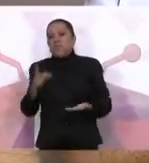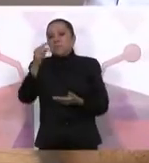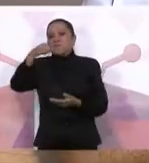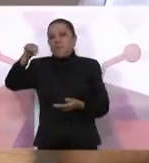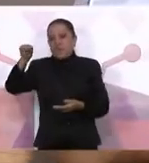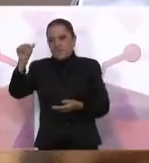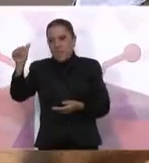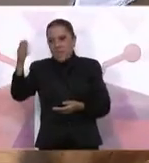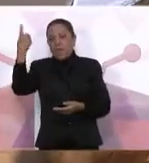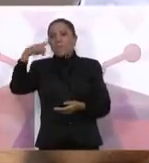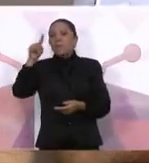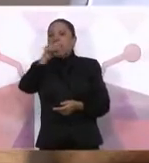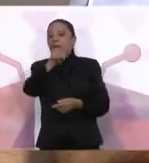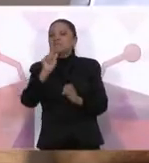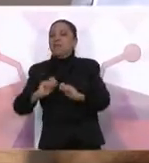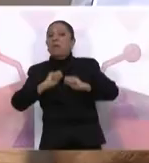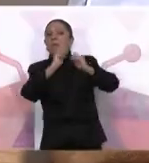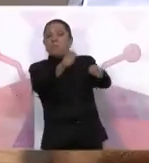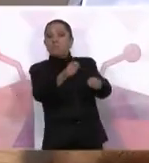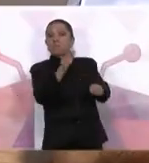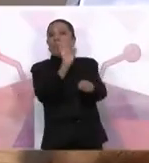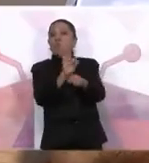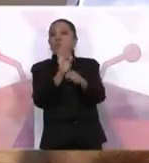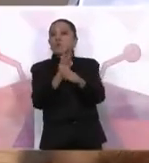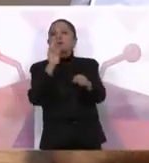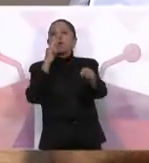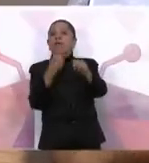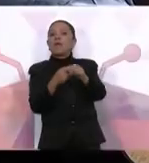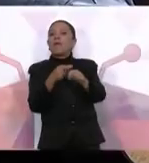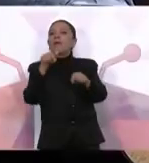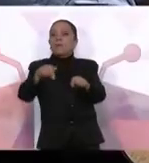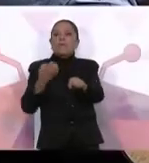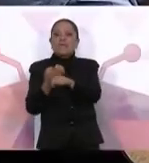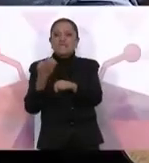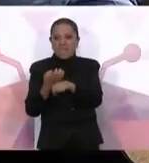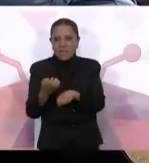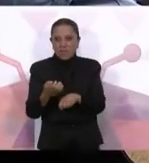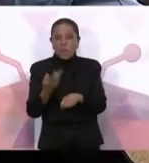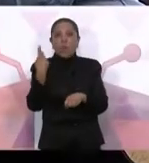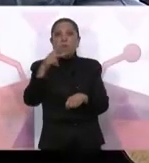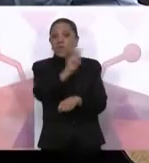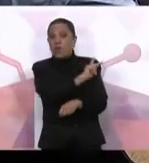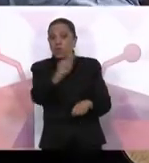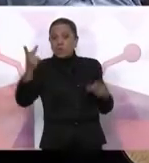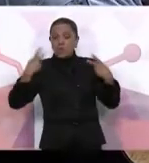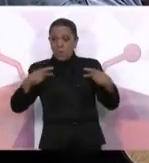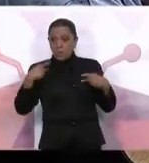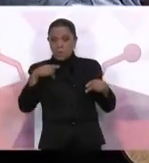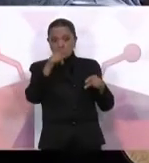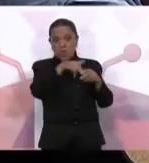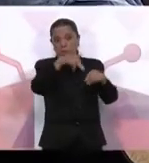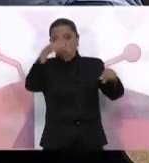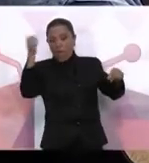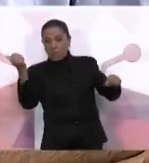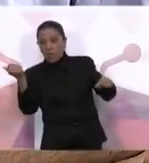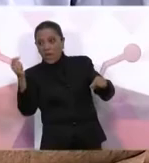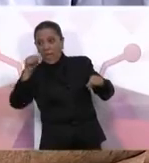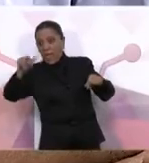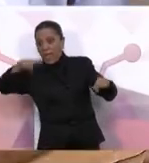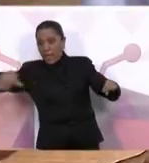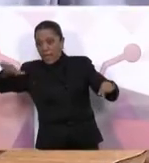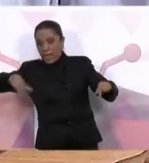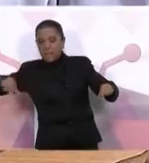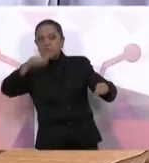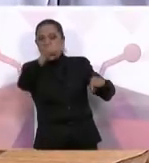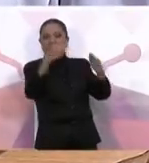los compañeros que queden fuera de esa área se le respetarán sus viviendas y a los que quieren